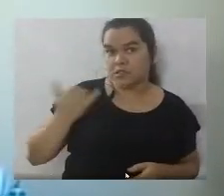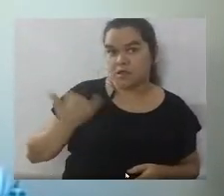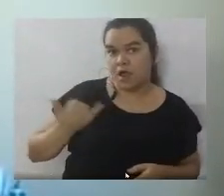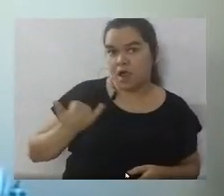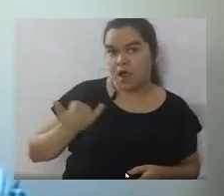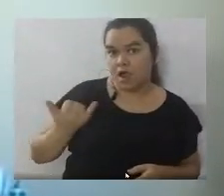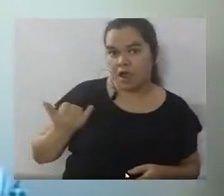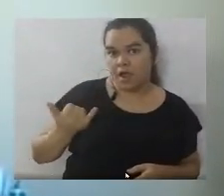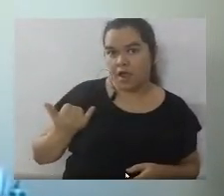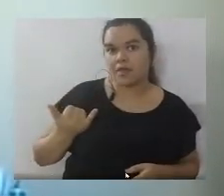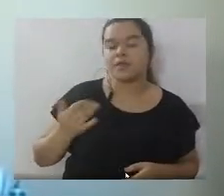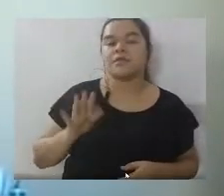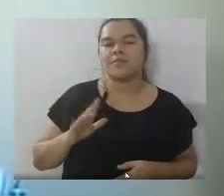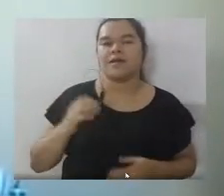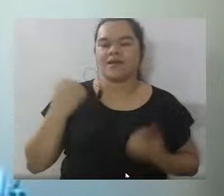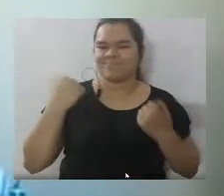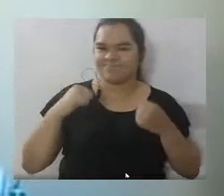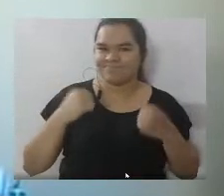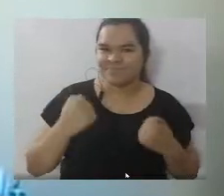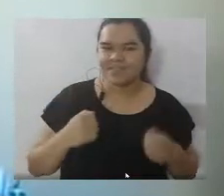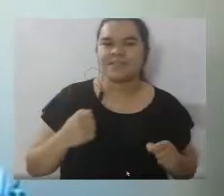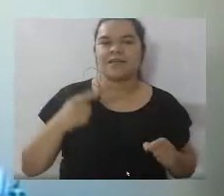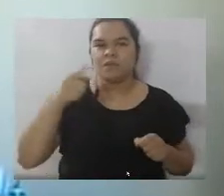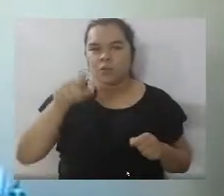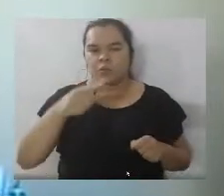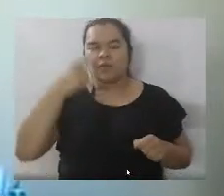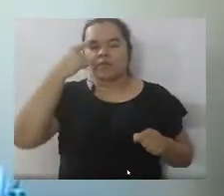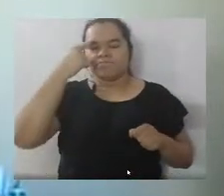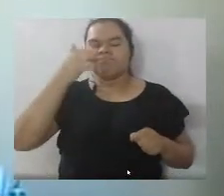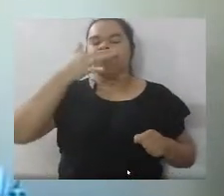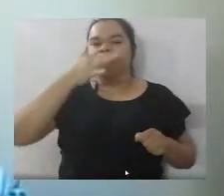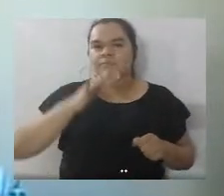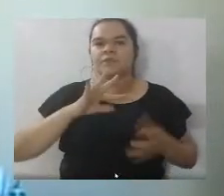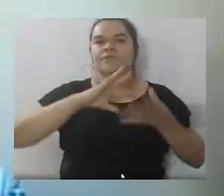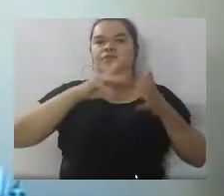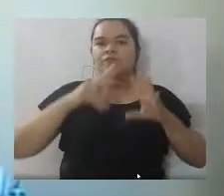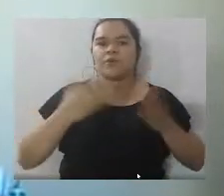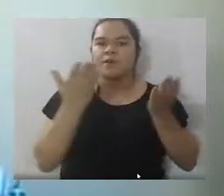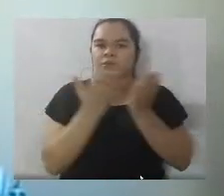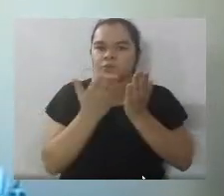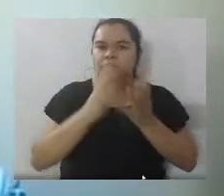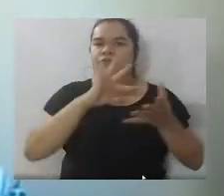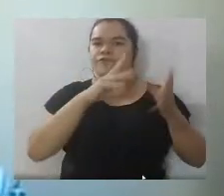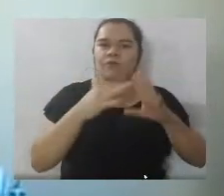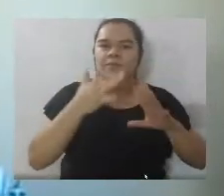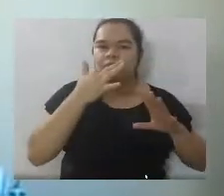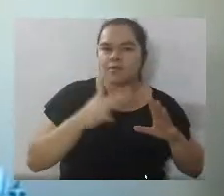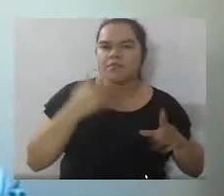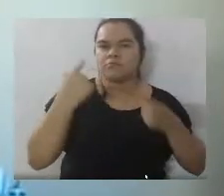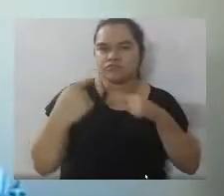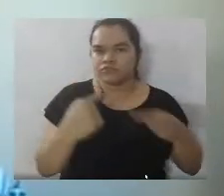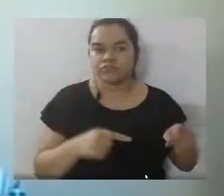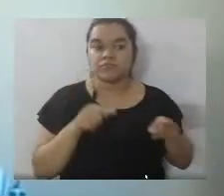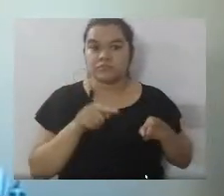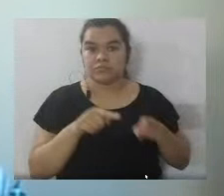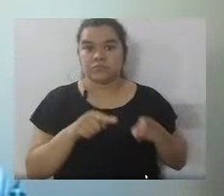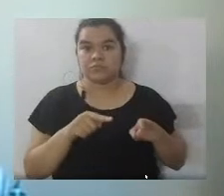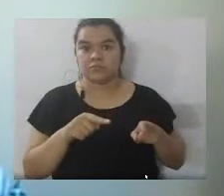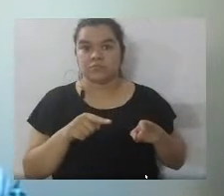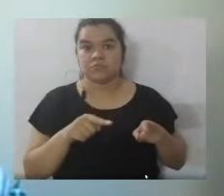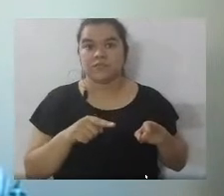autoevaluaciones para que fijen ellos un background de inicio, a lo cual deberán seguir manteniéndolo